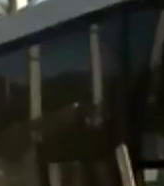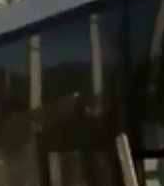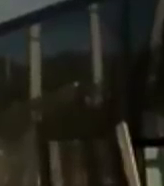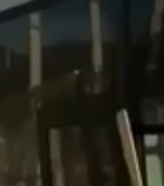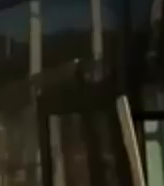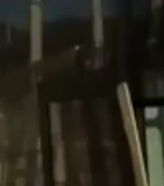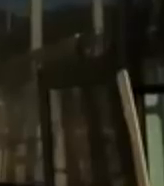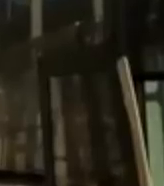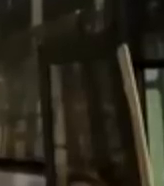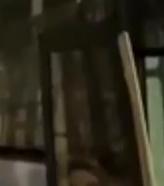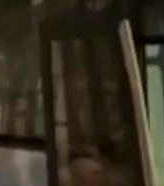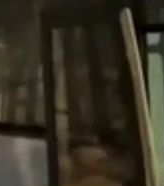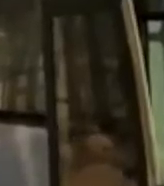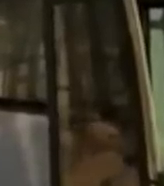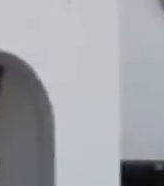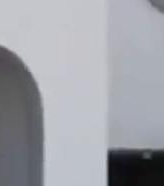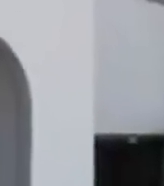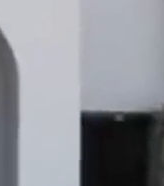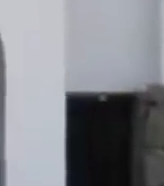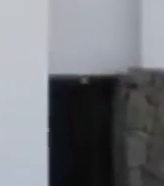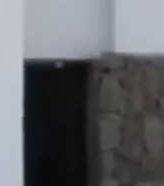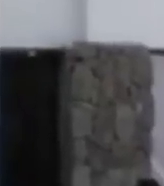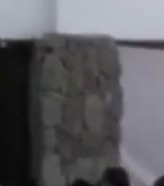importante liberados.